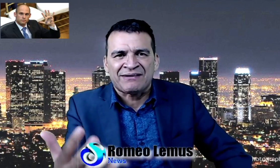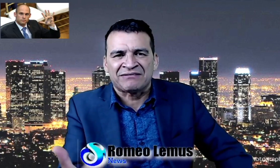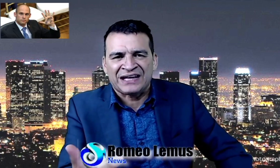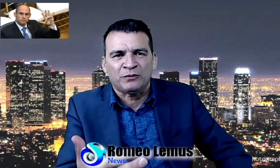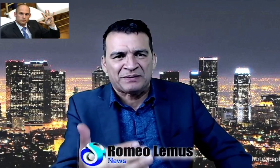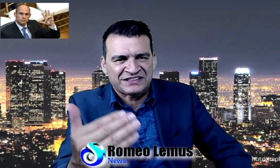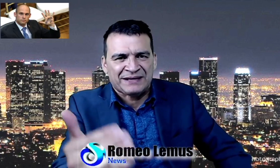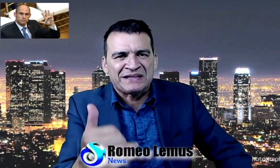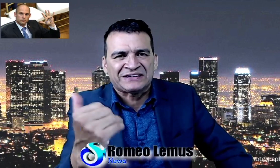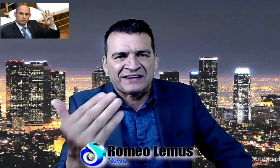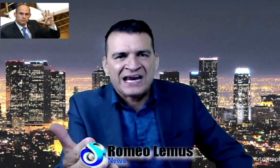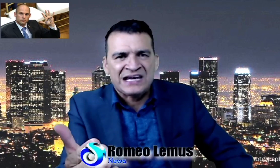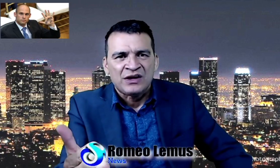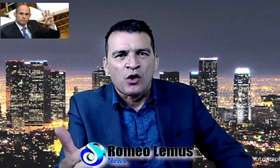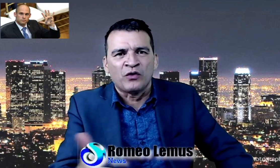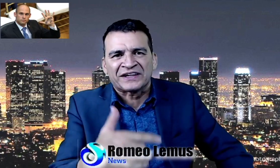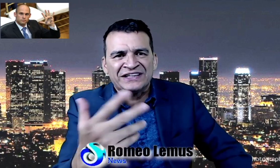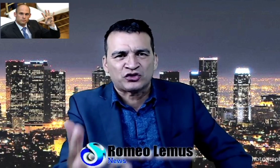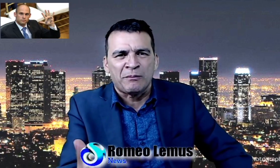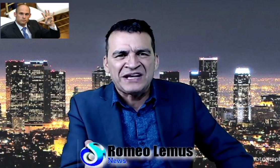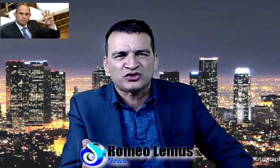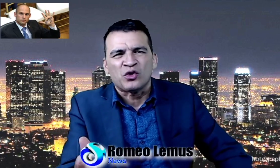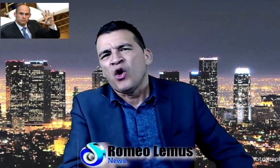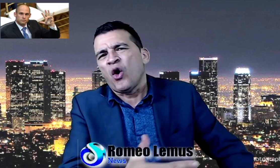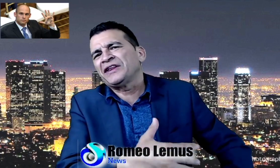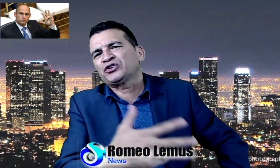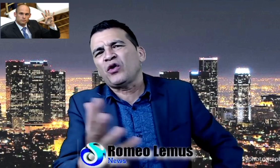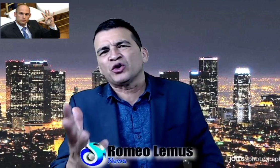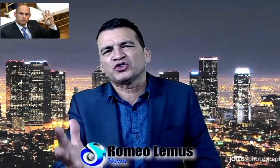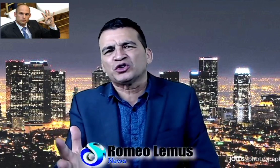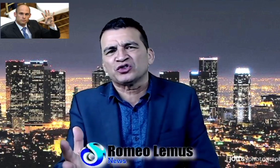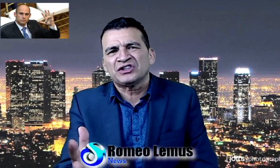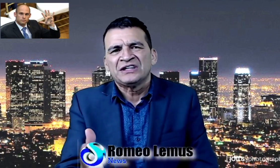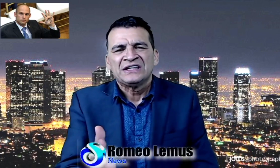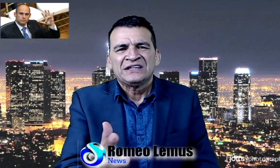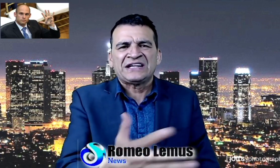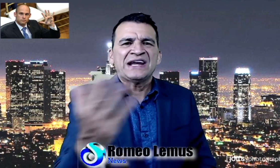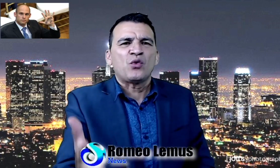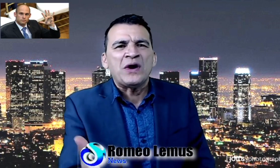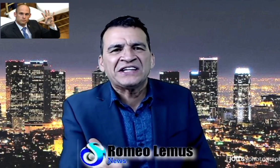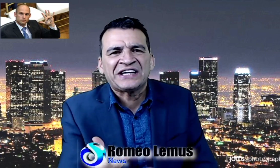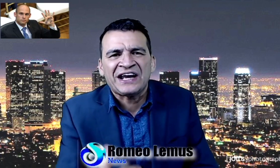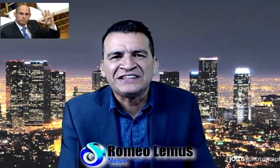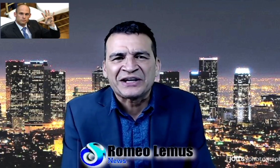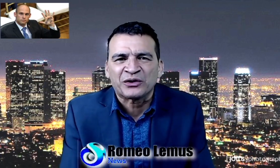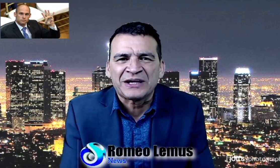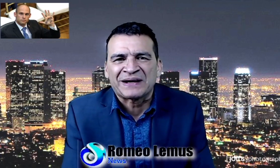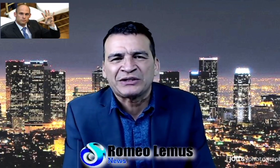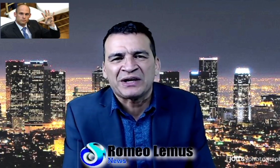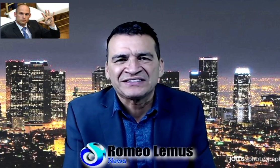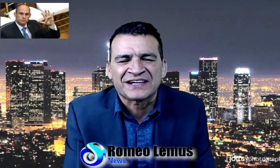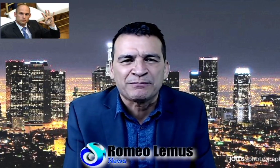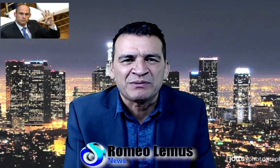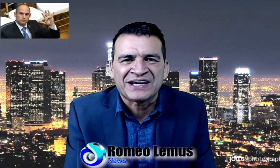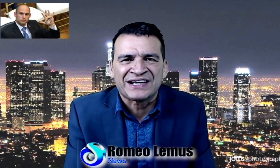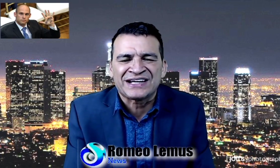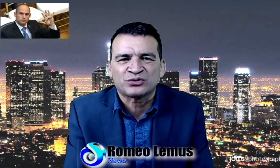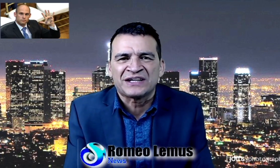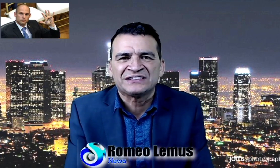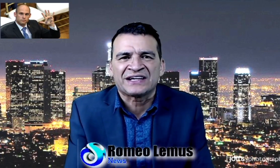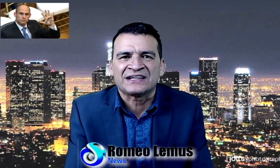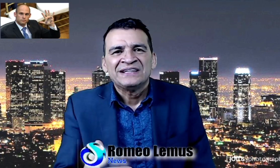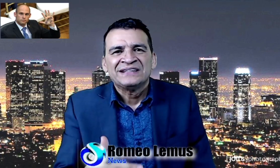Parker estaba hablando precisamente de él, o de Ernesto Mason, o de todos los otros delincuentes que hay al interior del Partido Alianza